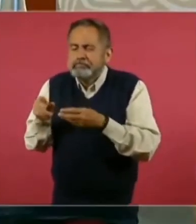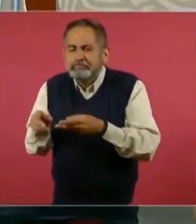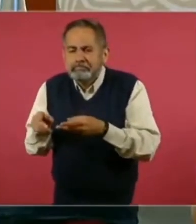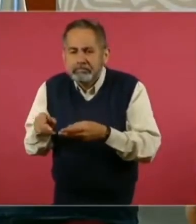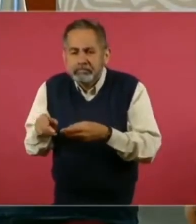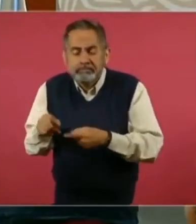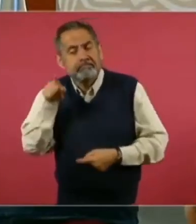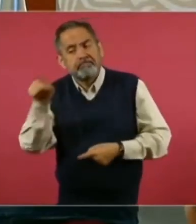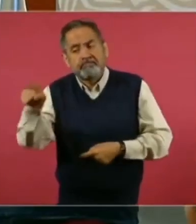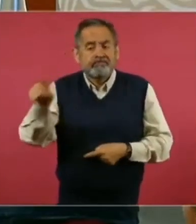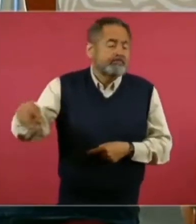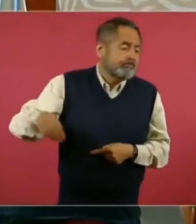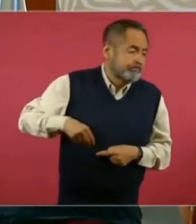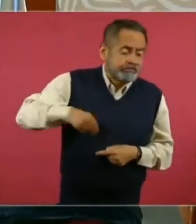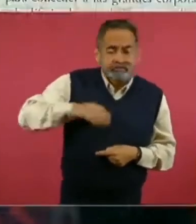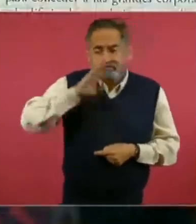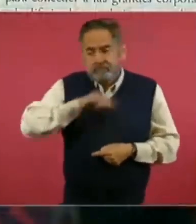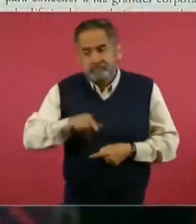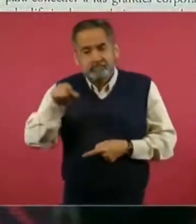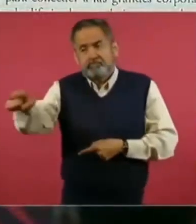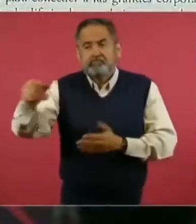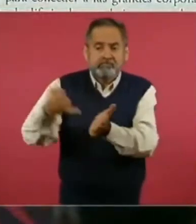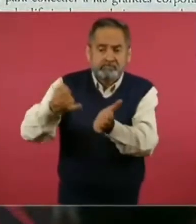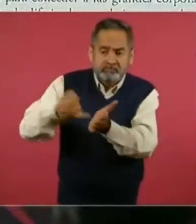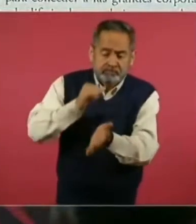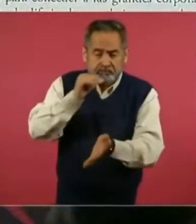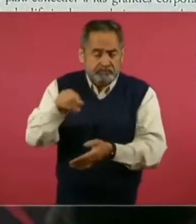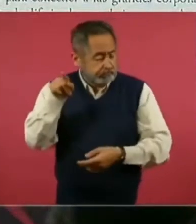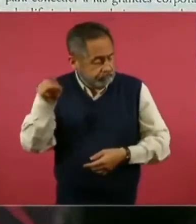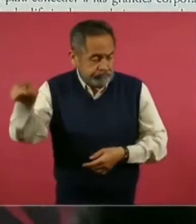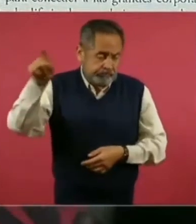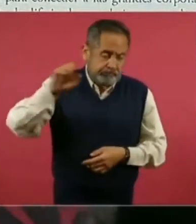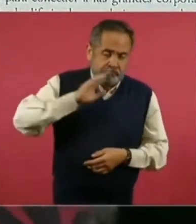eran los causantes de que no se recaudara,